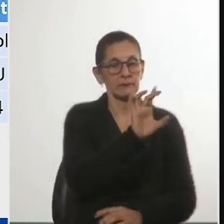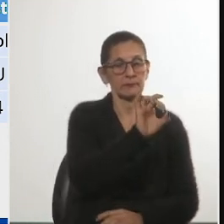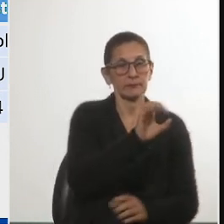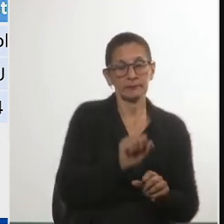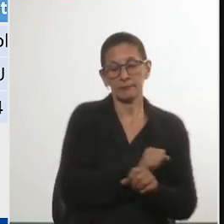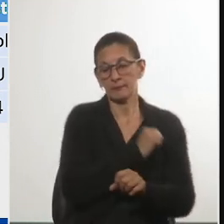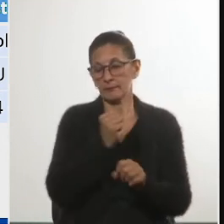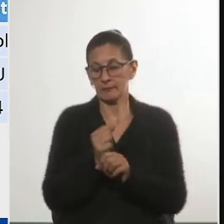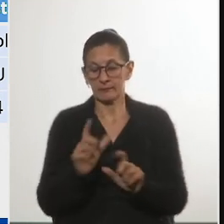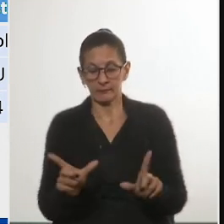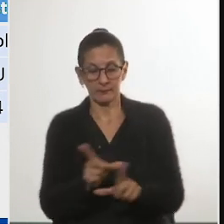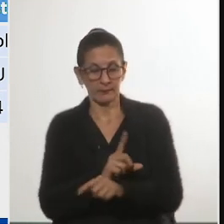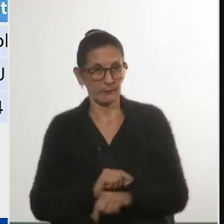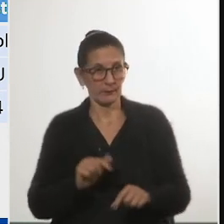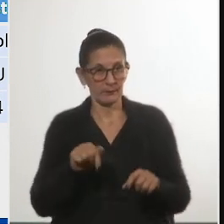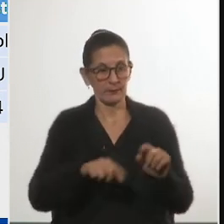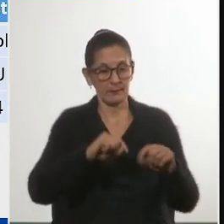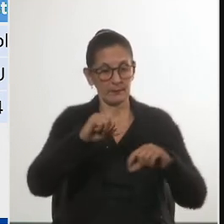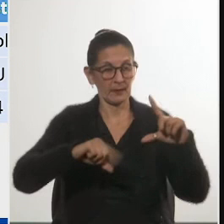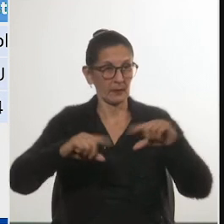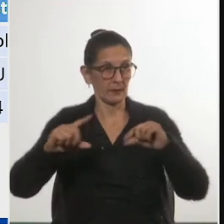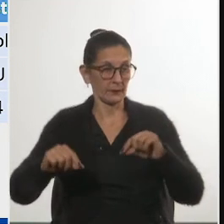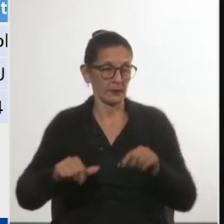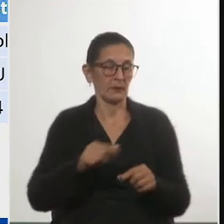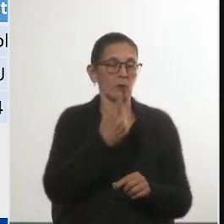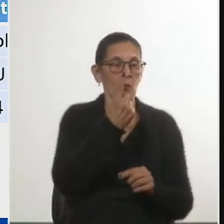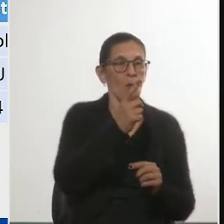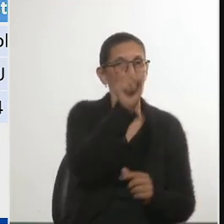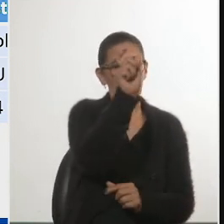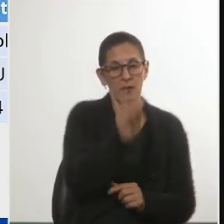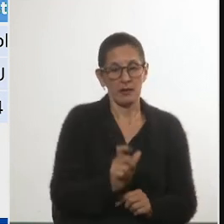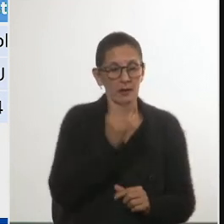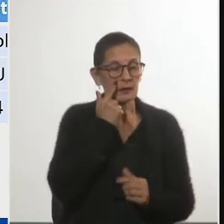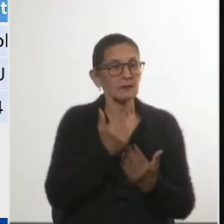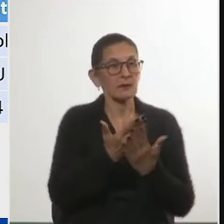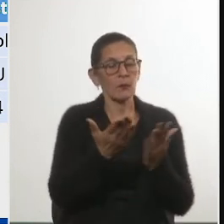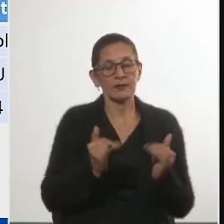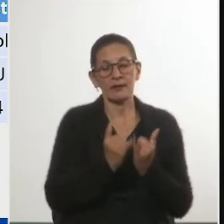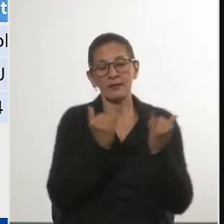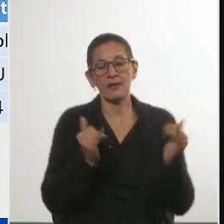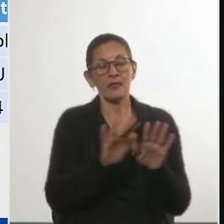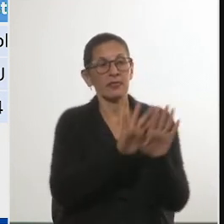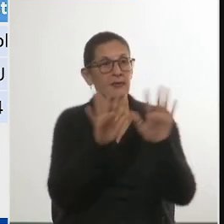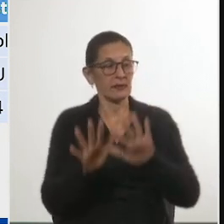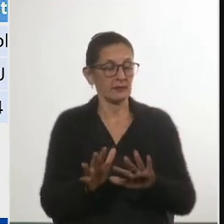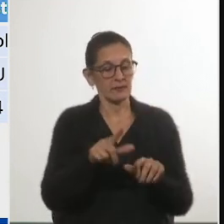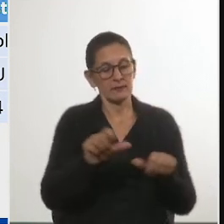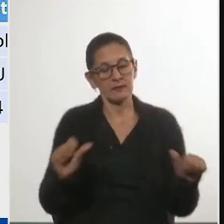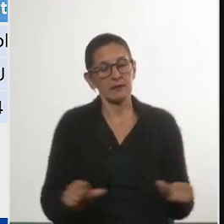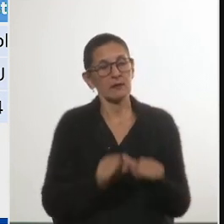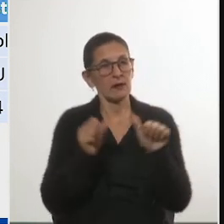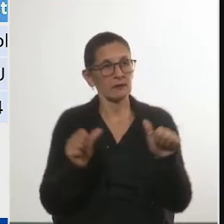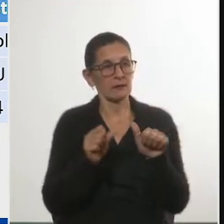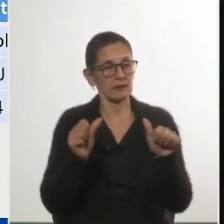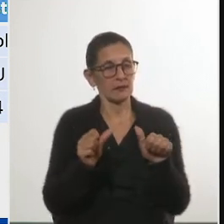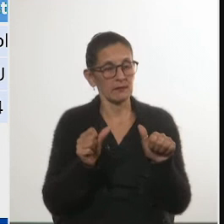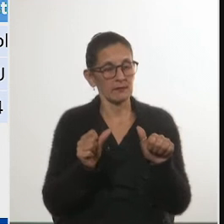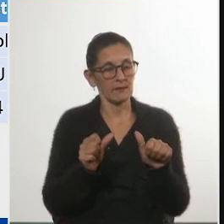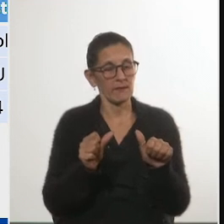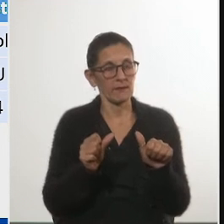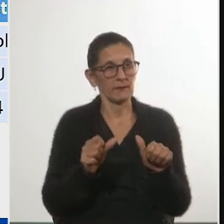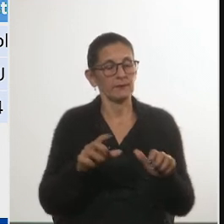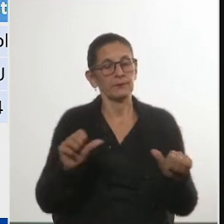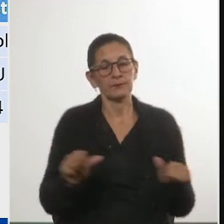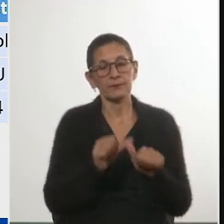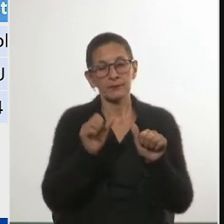15, que fue cuando terminé esta gráfica, solamente en una línea de muestreo, el día 10, se realizó, se